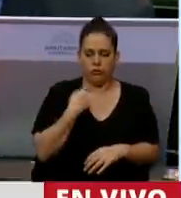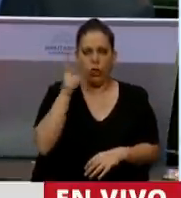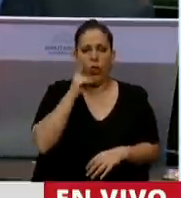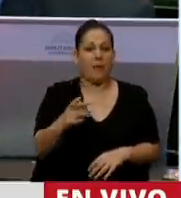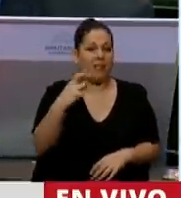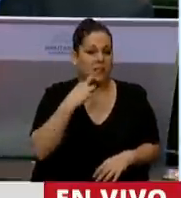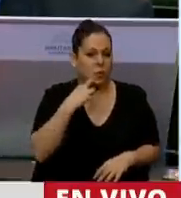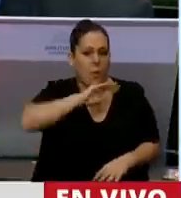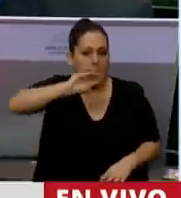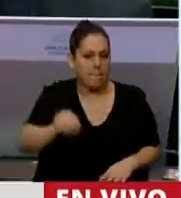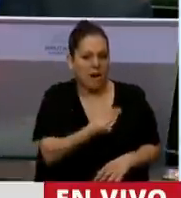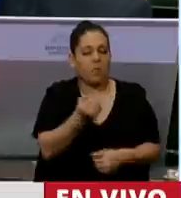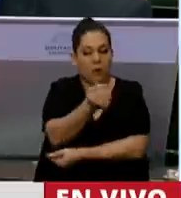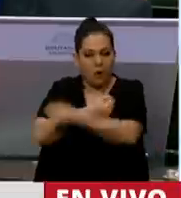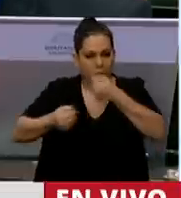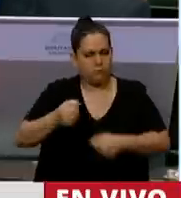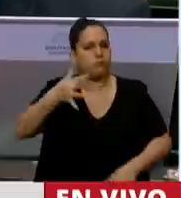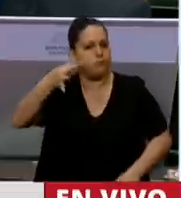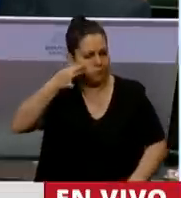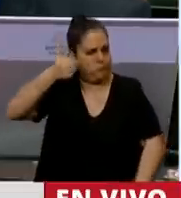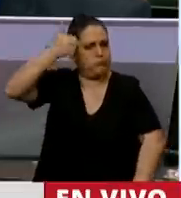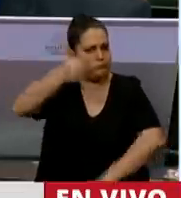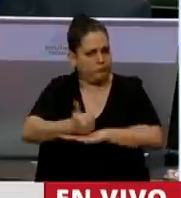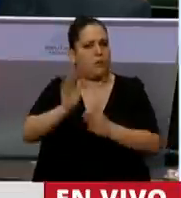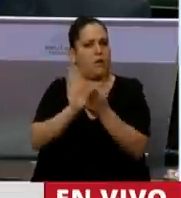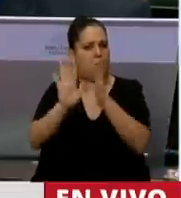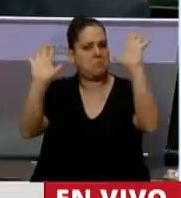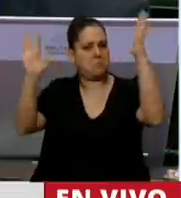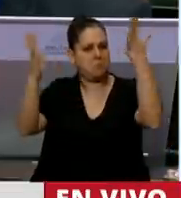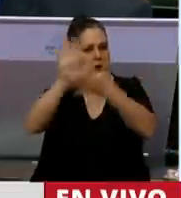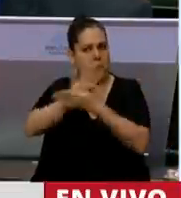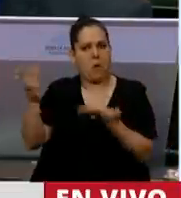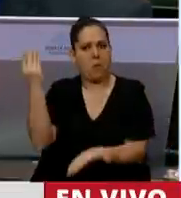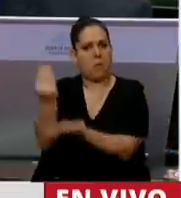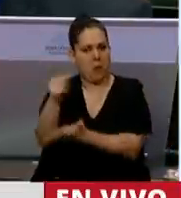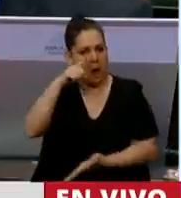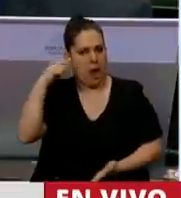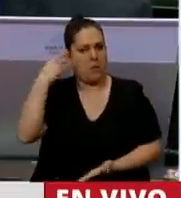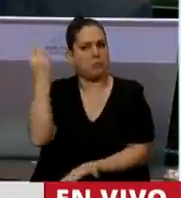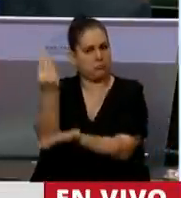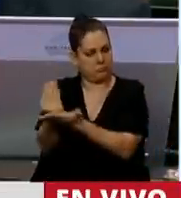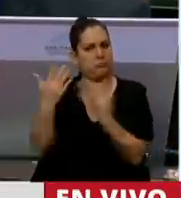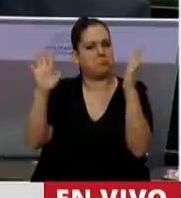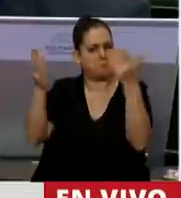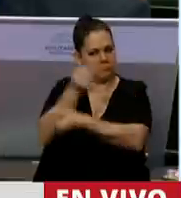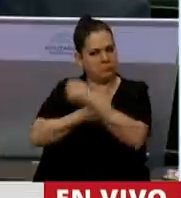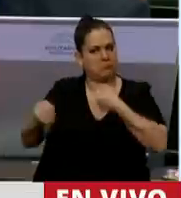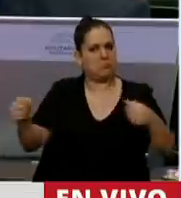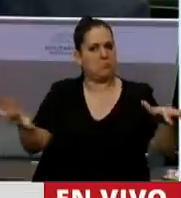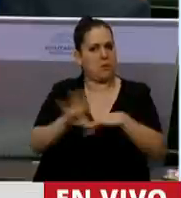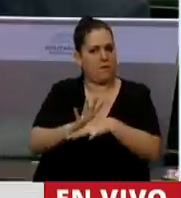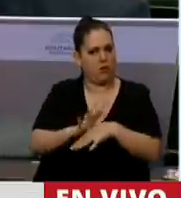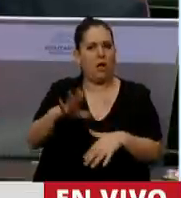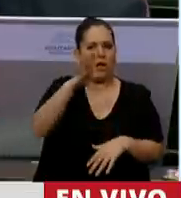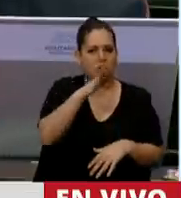haciendo honor a la sucesión, estuvimos acá aplaudiendo al nuevo presidente. También en el año 2017, 14 y 18 de